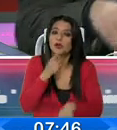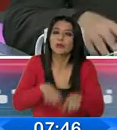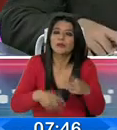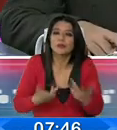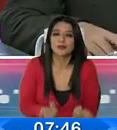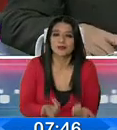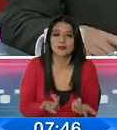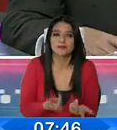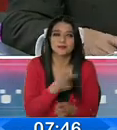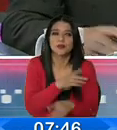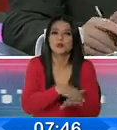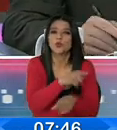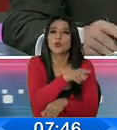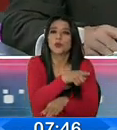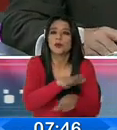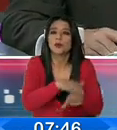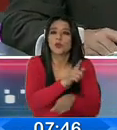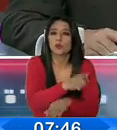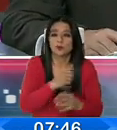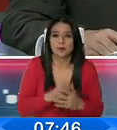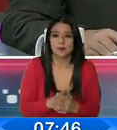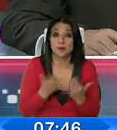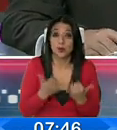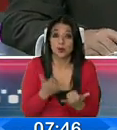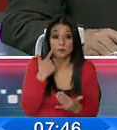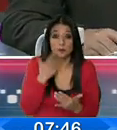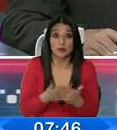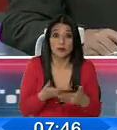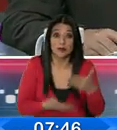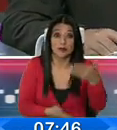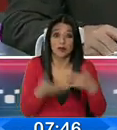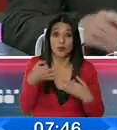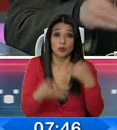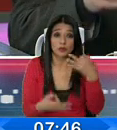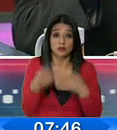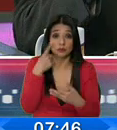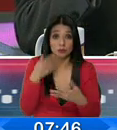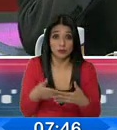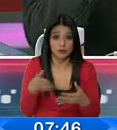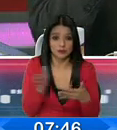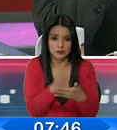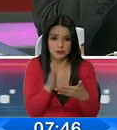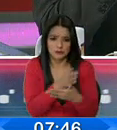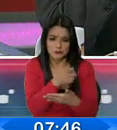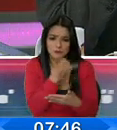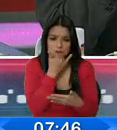fijación judicial de las pruebas que permitan identificar los